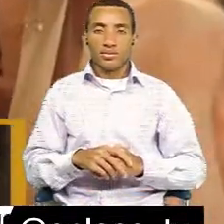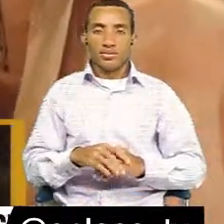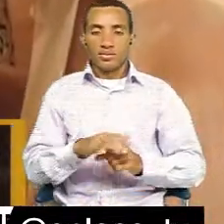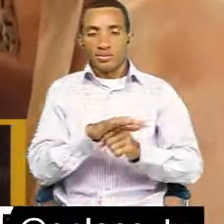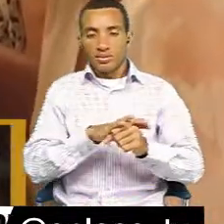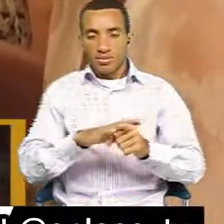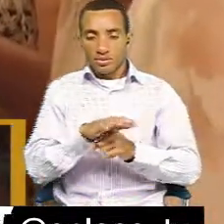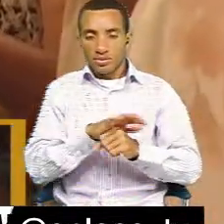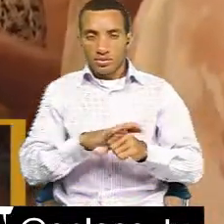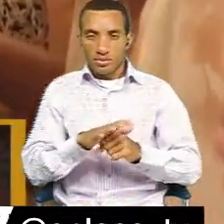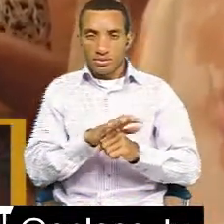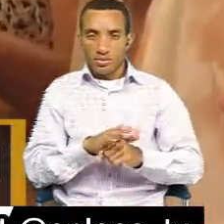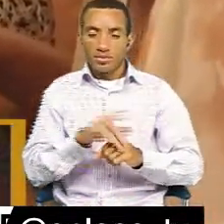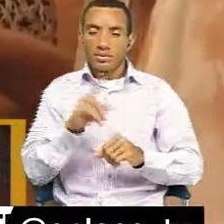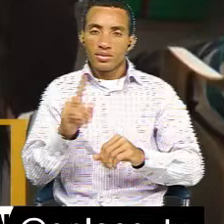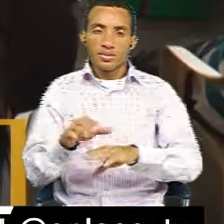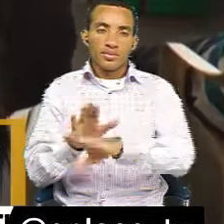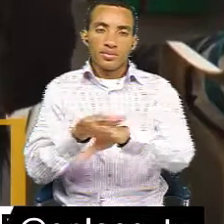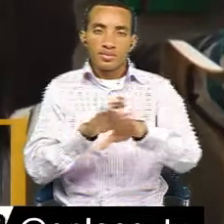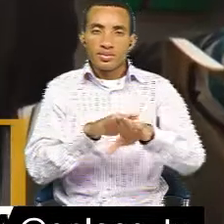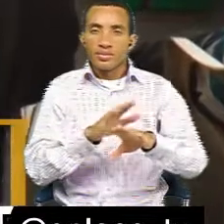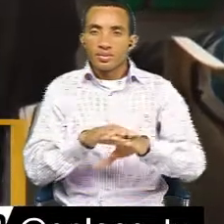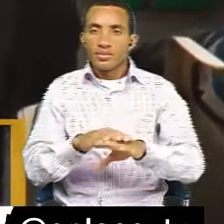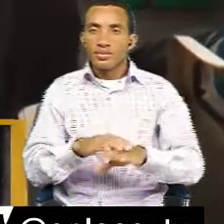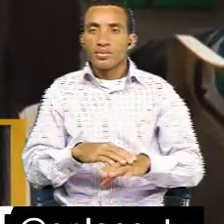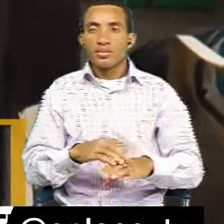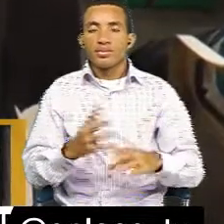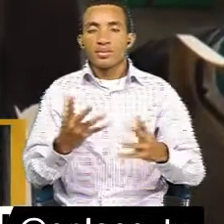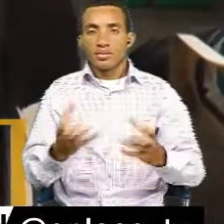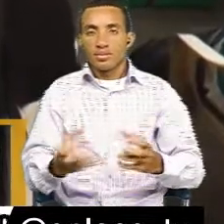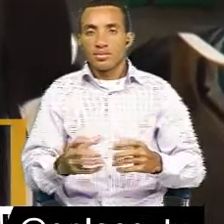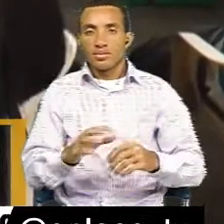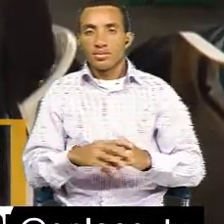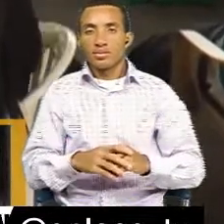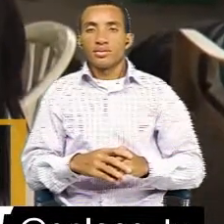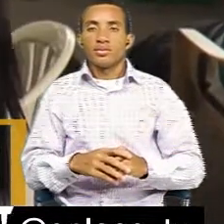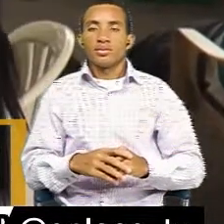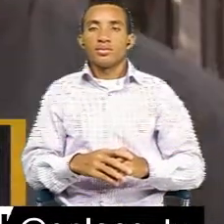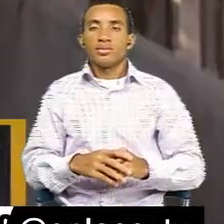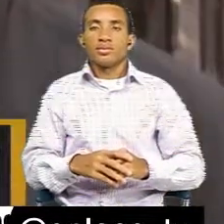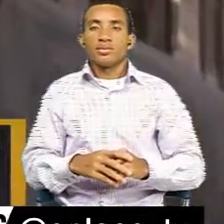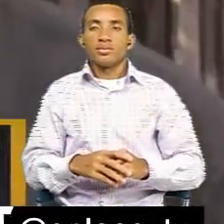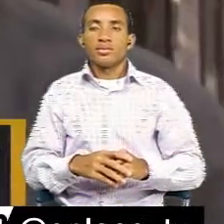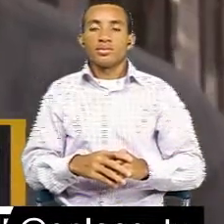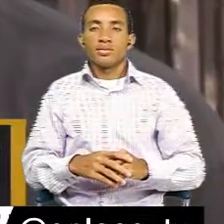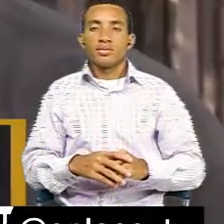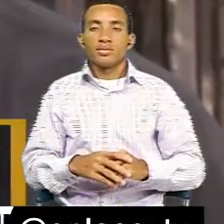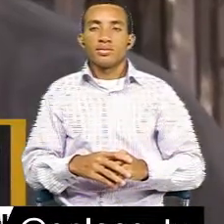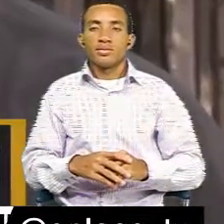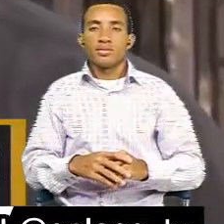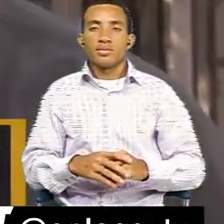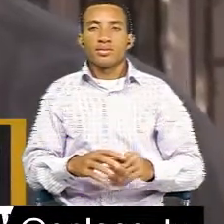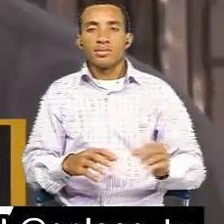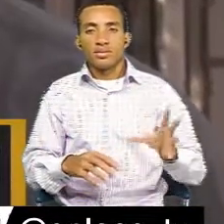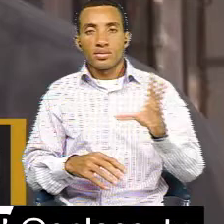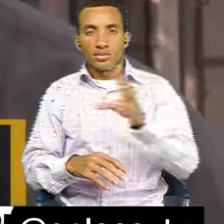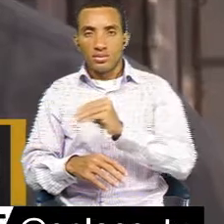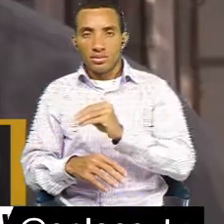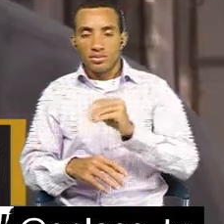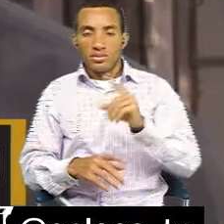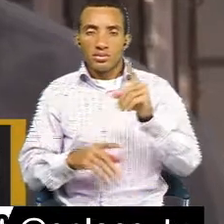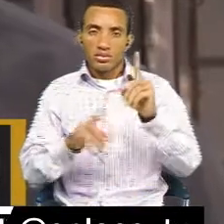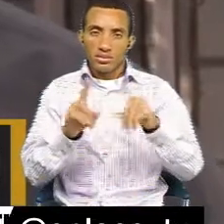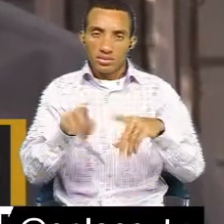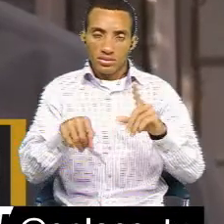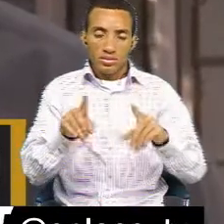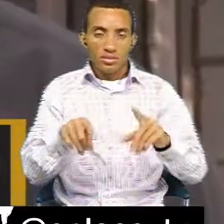3, sector donde se proyecta levantar el templo del Señor de la Divina Misericordia. Sí, les invitamos a participar de este bingo